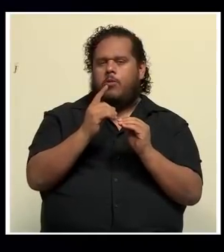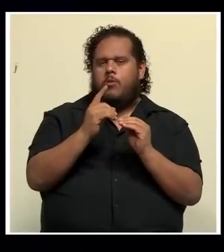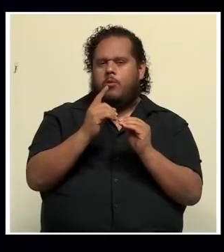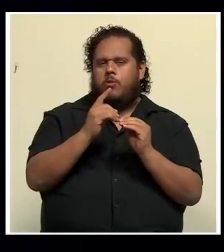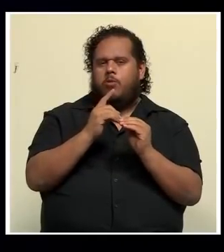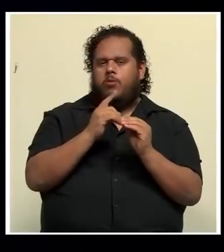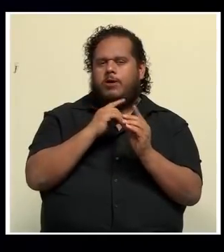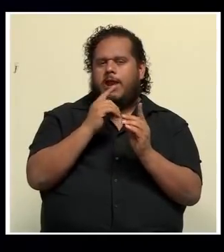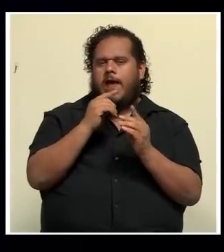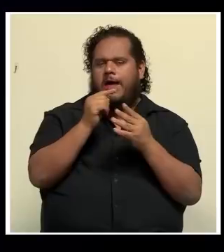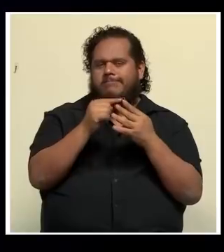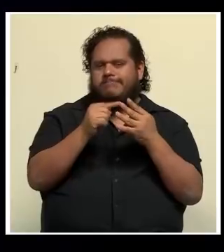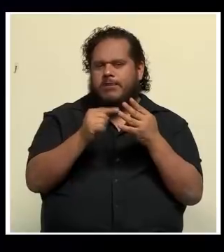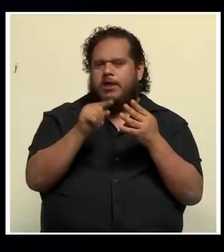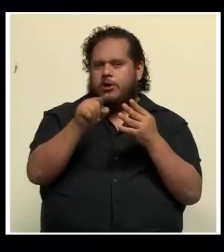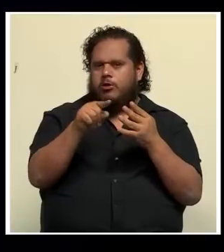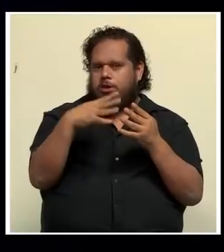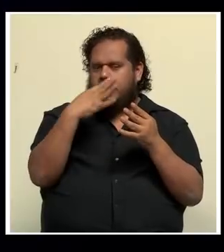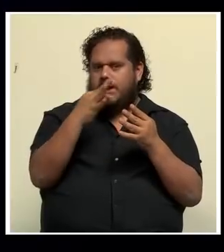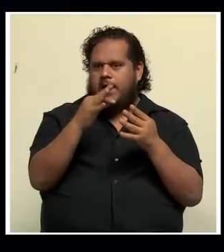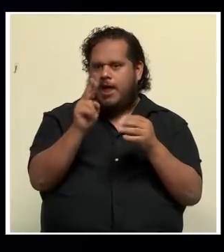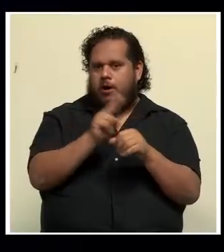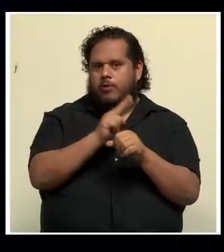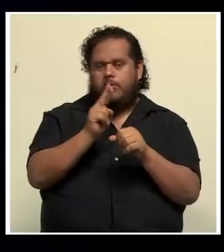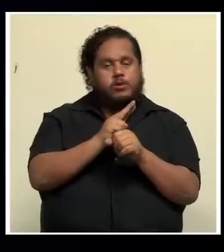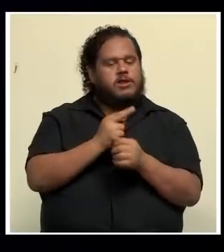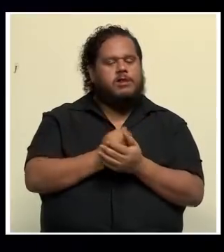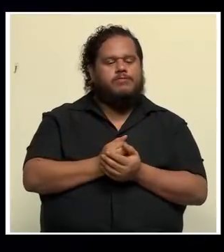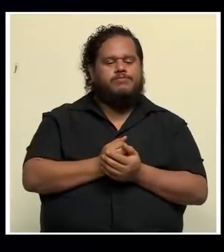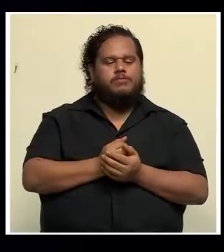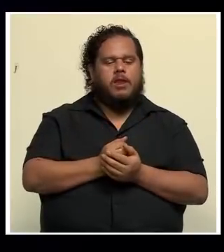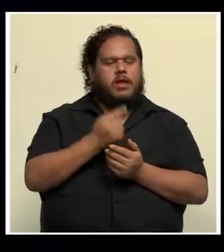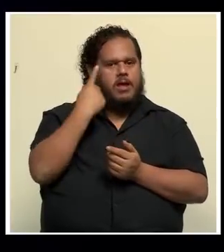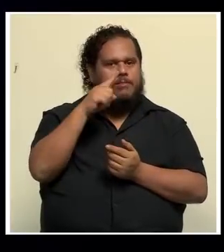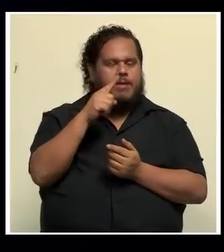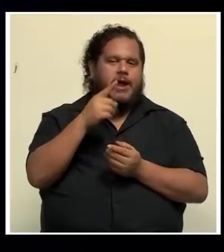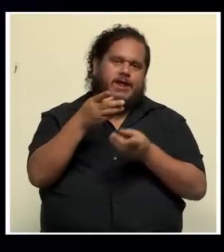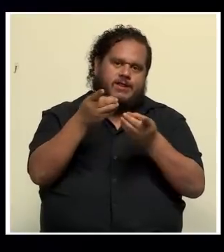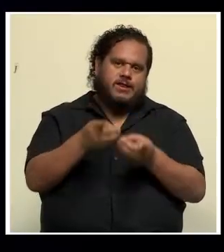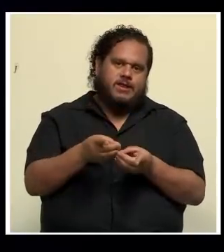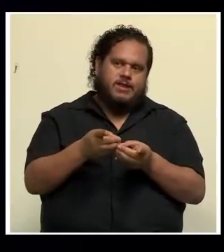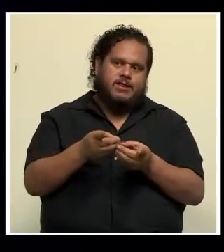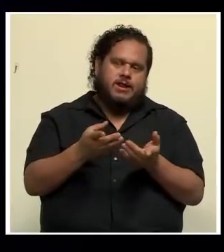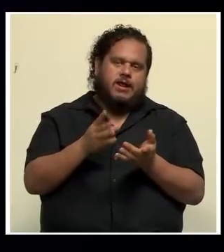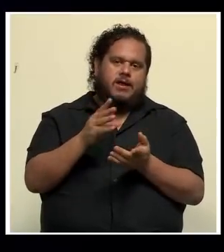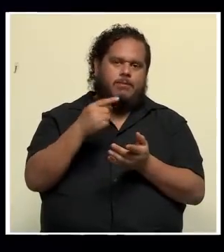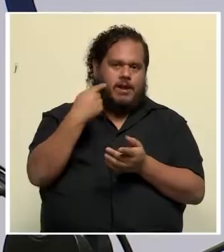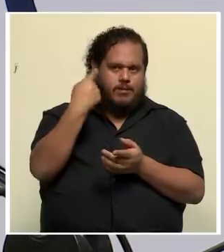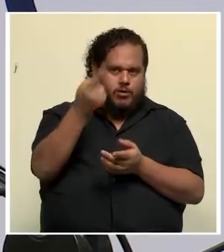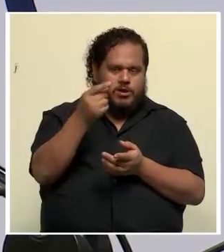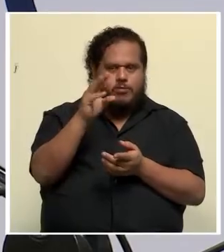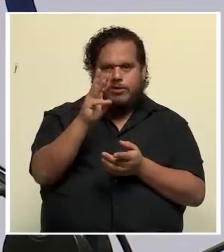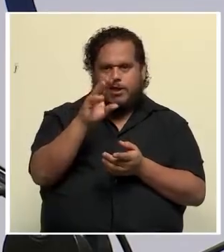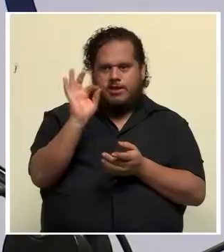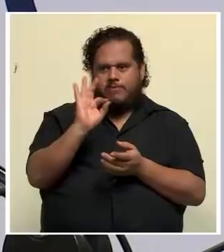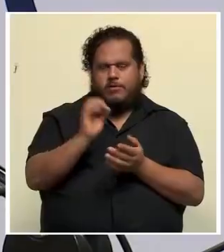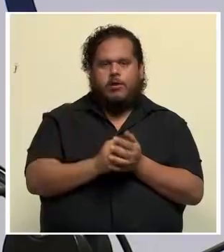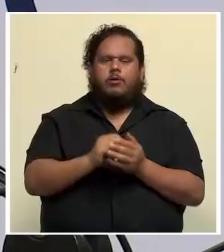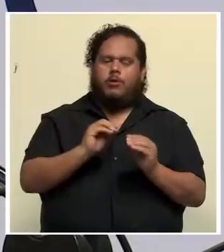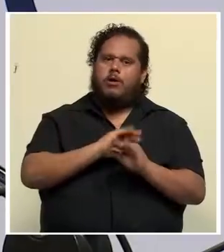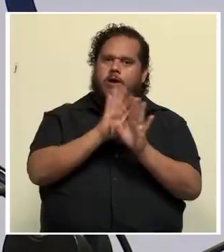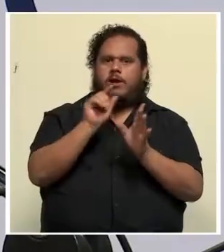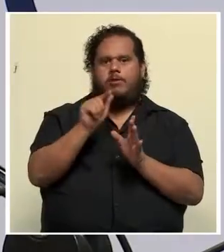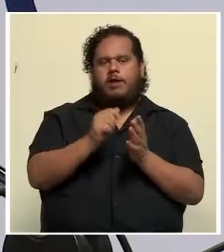que considere útil ustedes los televidentes para tomar la decisión para el 6 de febrero. Eso sin duda alguna.